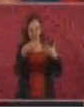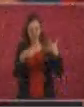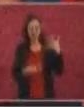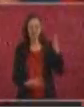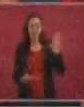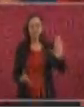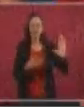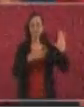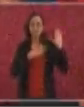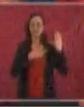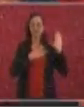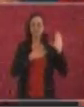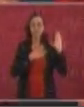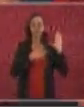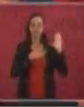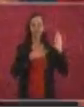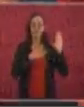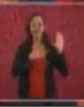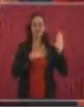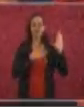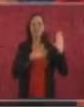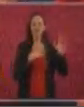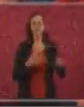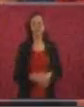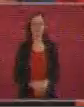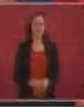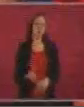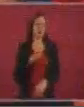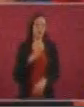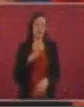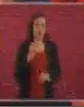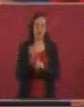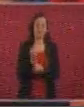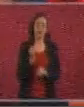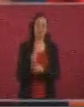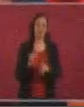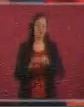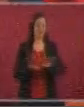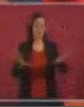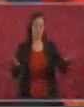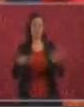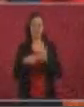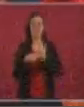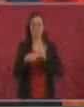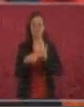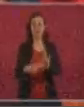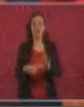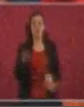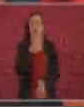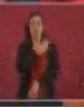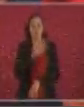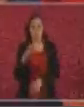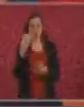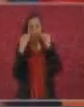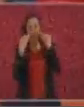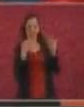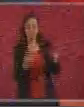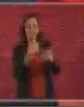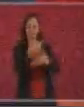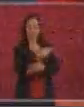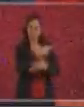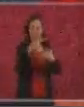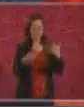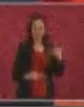a hacer para ver quién se queda provisionalmente y ya instalado? Pues quién sabe qué pueda hacer el